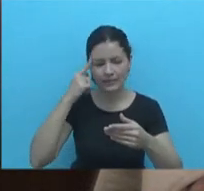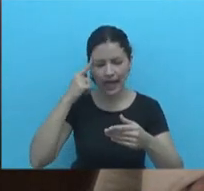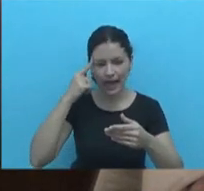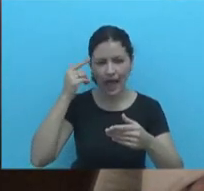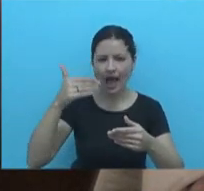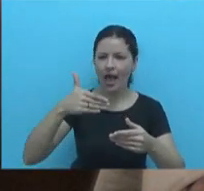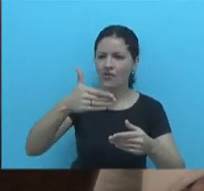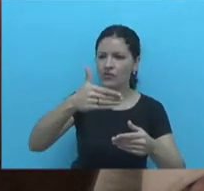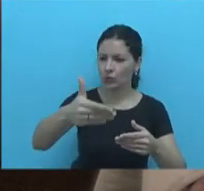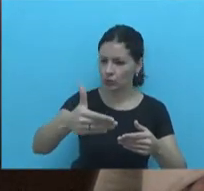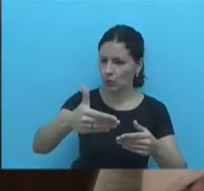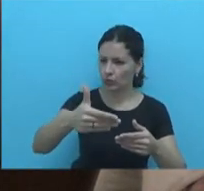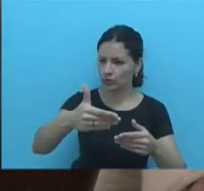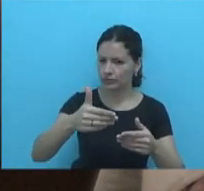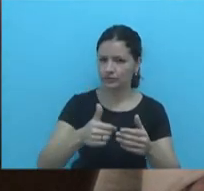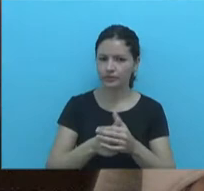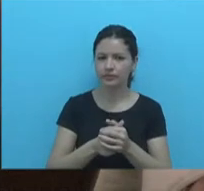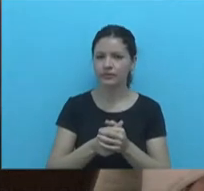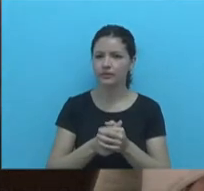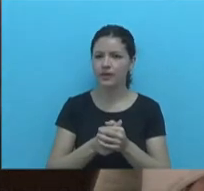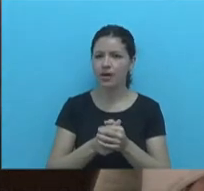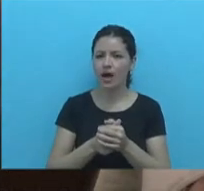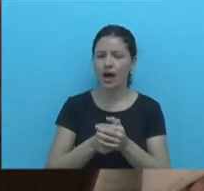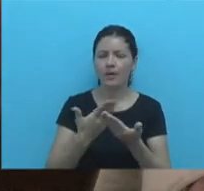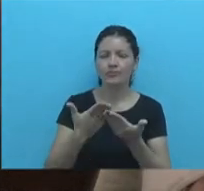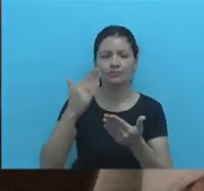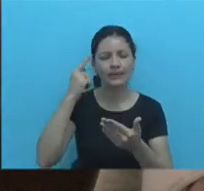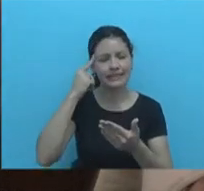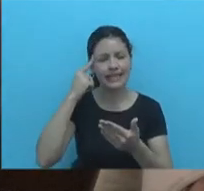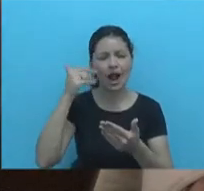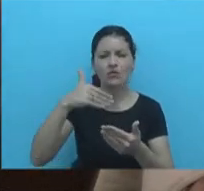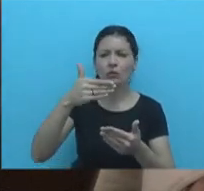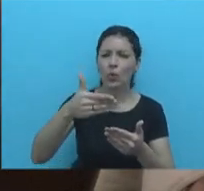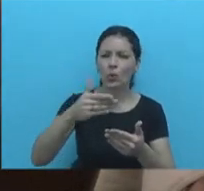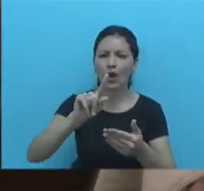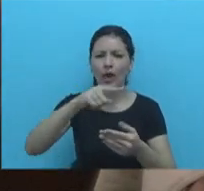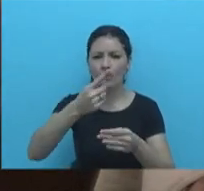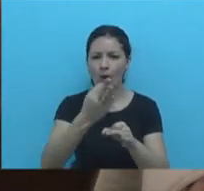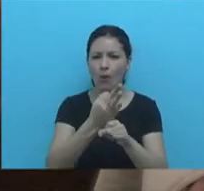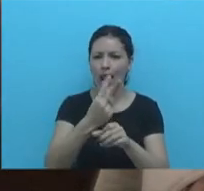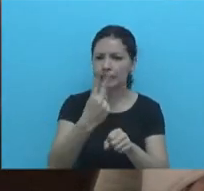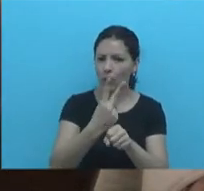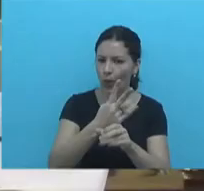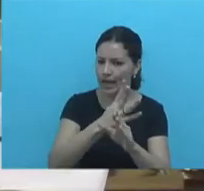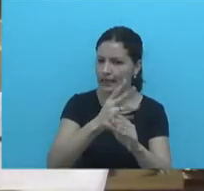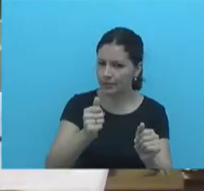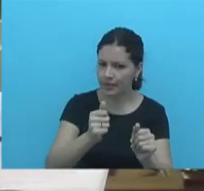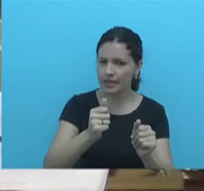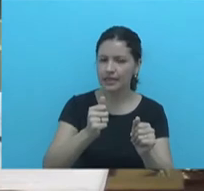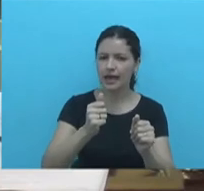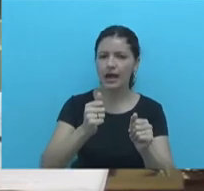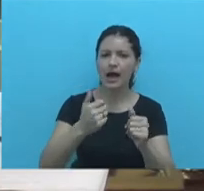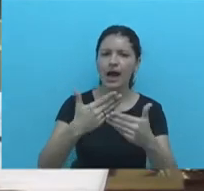es un taller de acompañamiento como una tutoría, o sea, de lo que tenga que ver con el curso, con